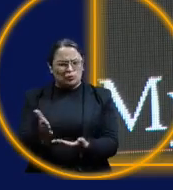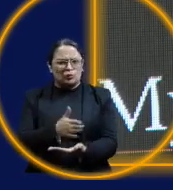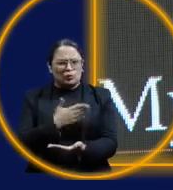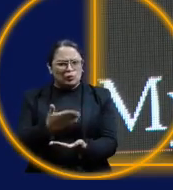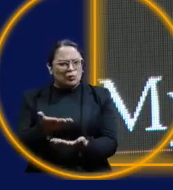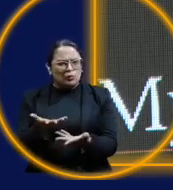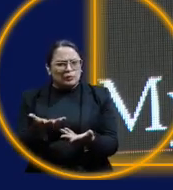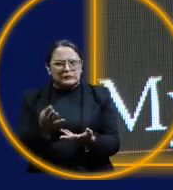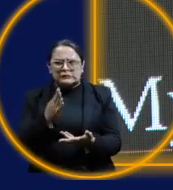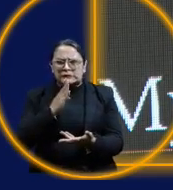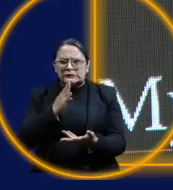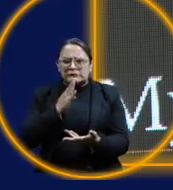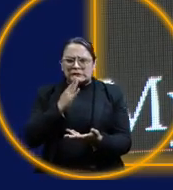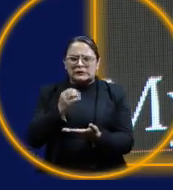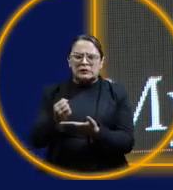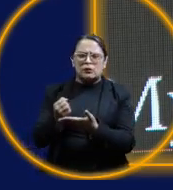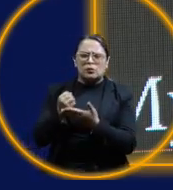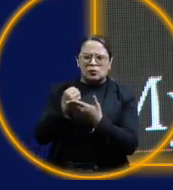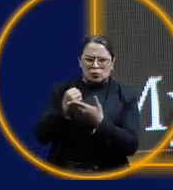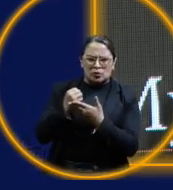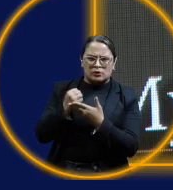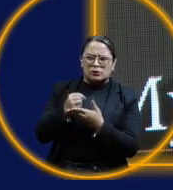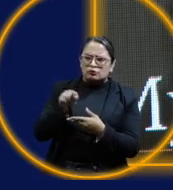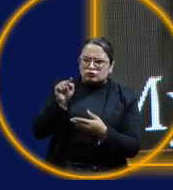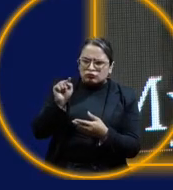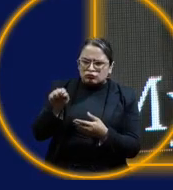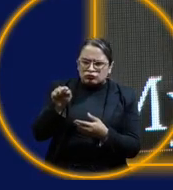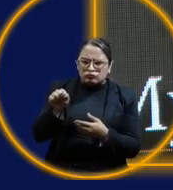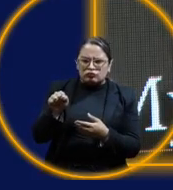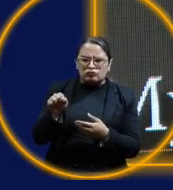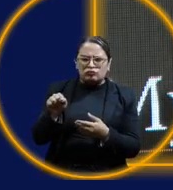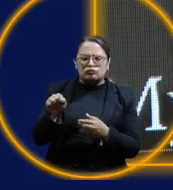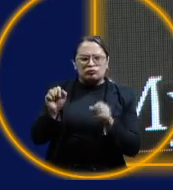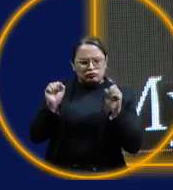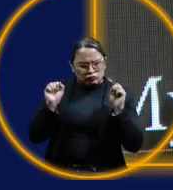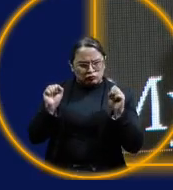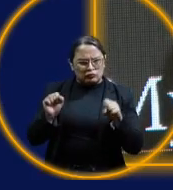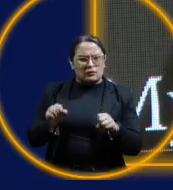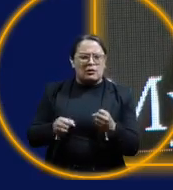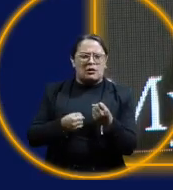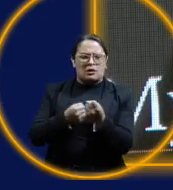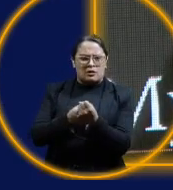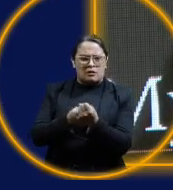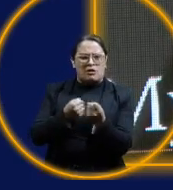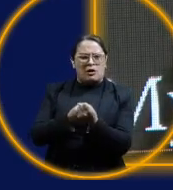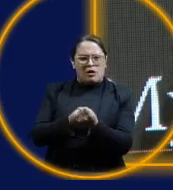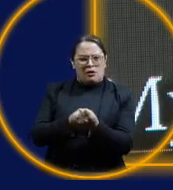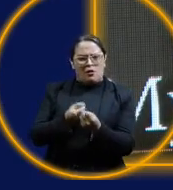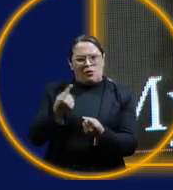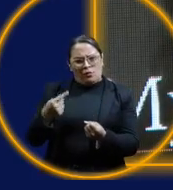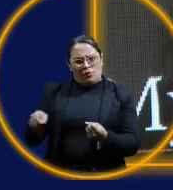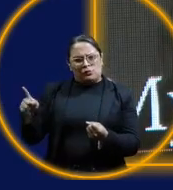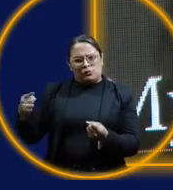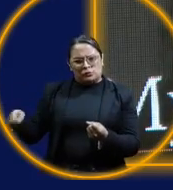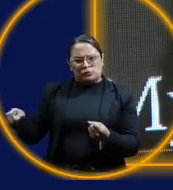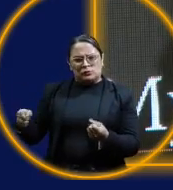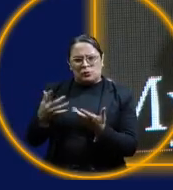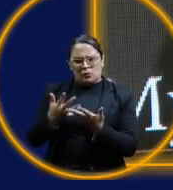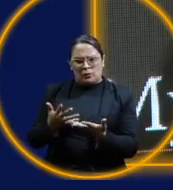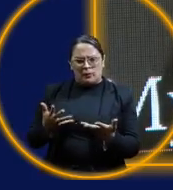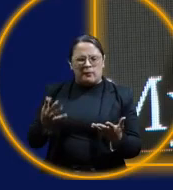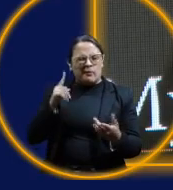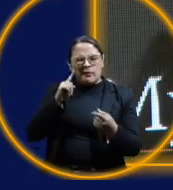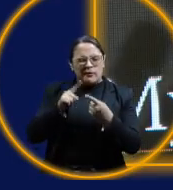artista Quiénes son los que te influencia Cómo es que tú quieres eventualmente apoyarte en las cosas que ellos hicieron para